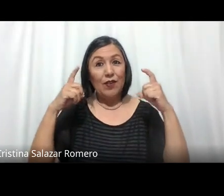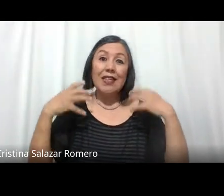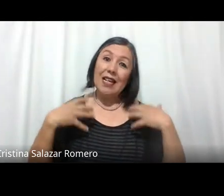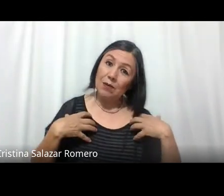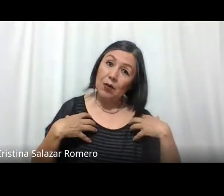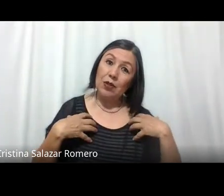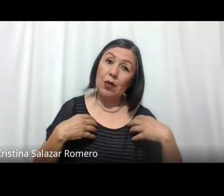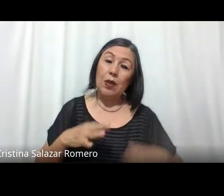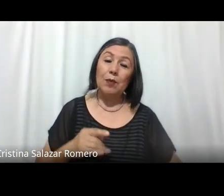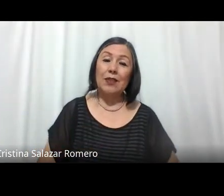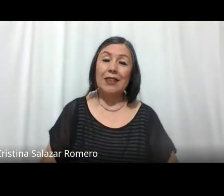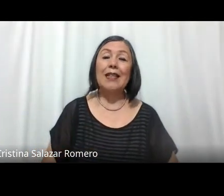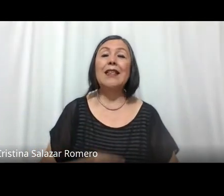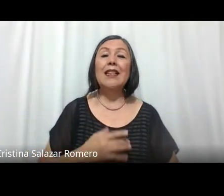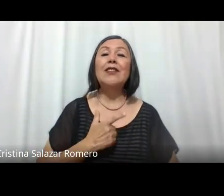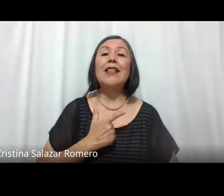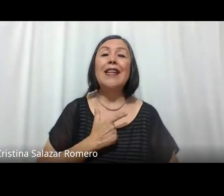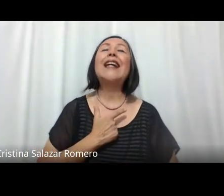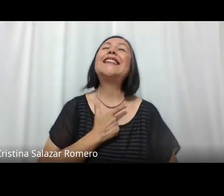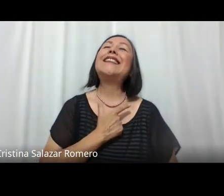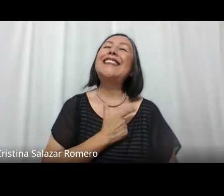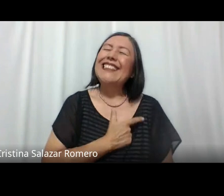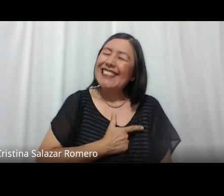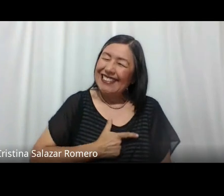expresión facial, el movimiento del cuerpo, ¿sí? En este caso sería,